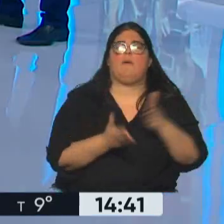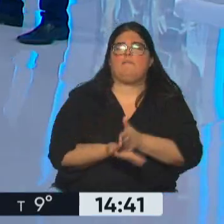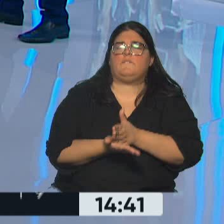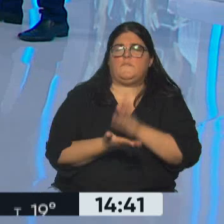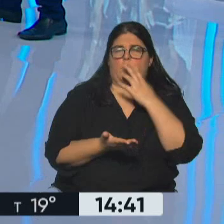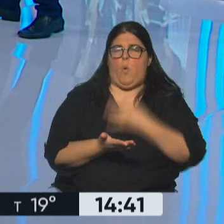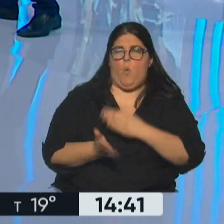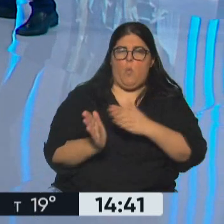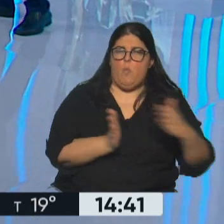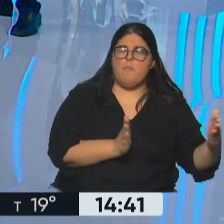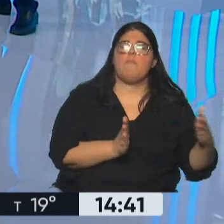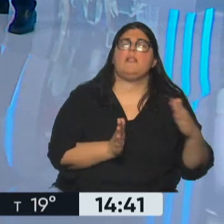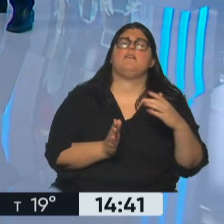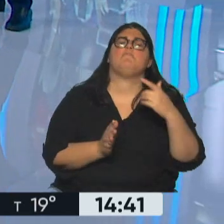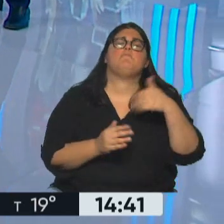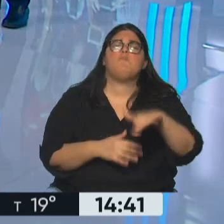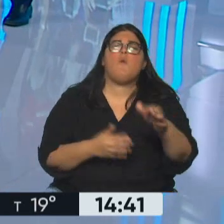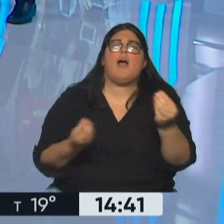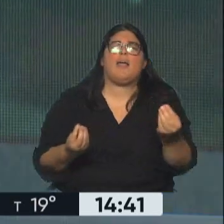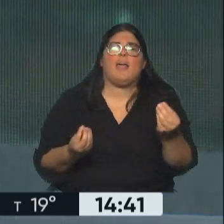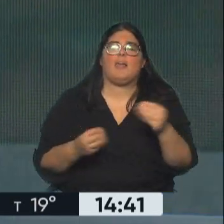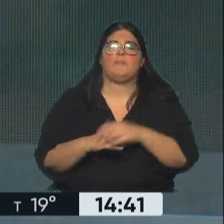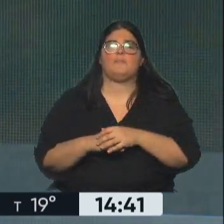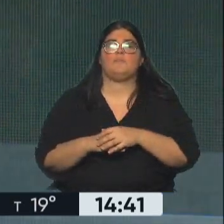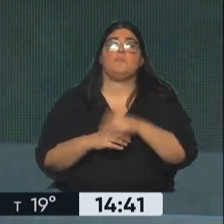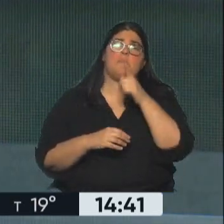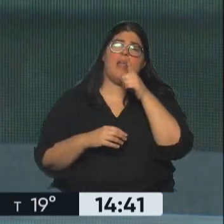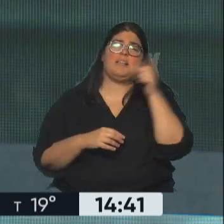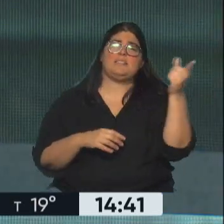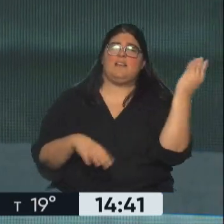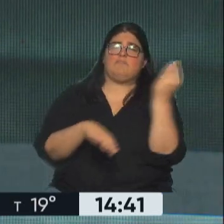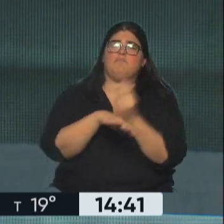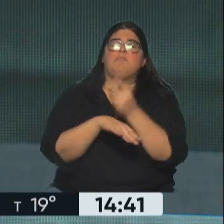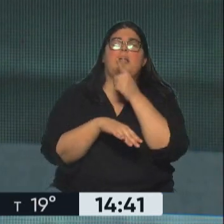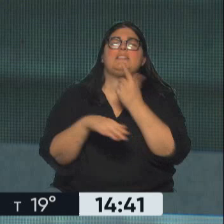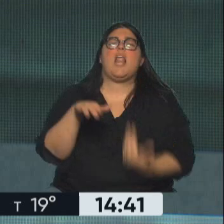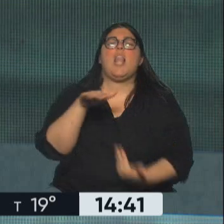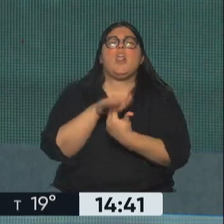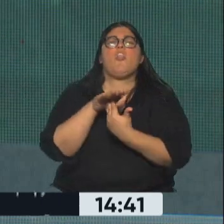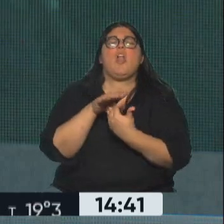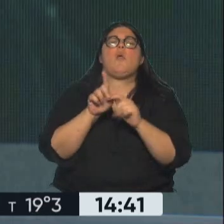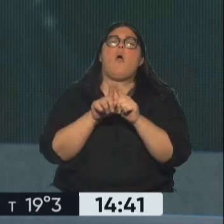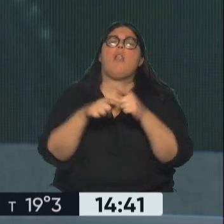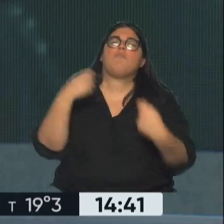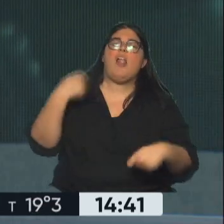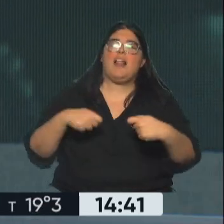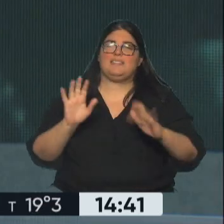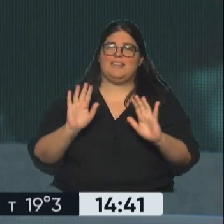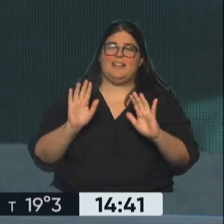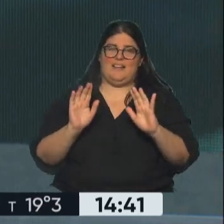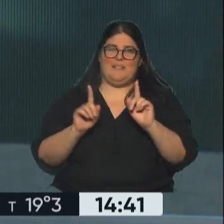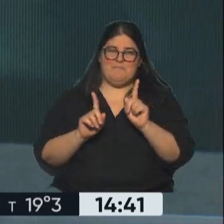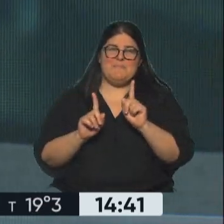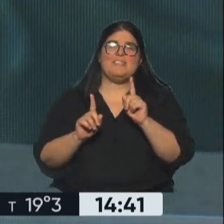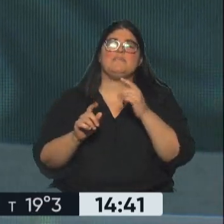rigurosidad. Lo que se viene, Juan, Alejandra, ¿qué es? Ahora, me imagino un liderazgo un poco más descontracturado, ¿no? De Carlos, por un lado, para enfrentar esto que decía Leti, ¿no?